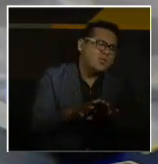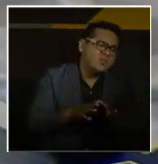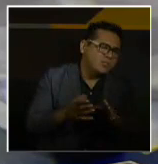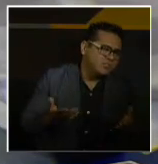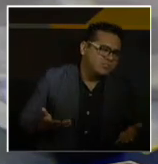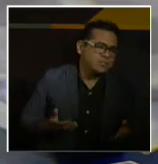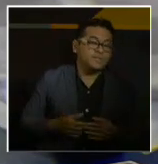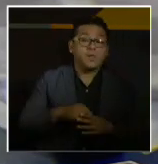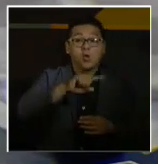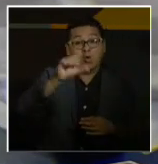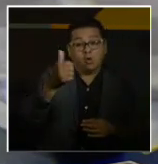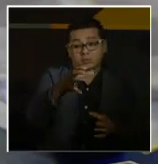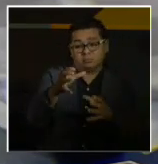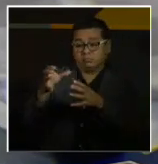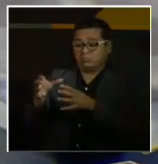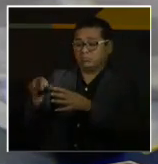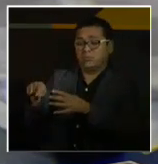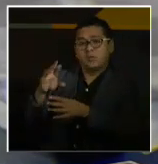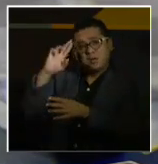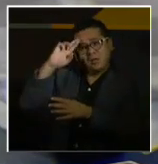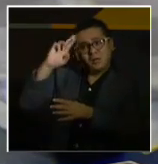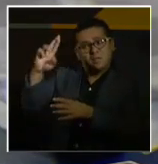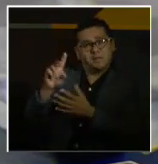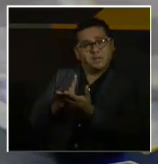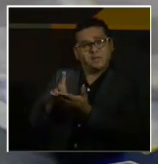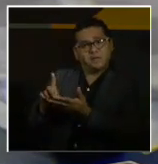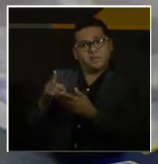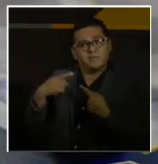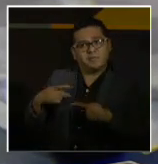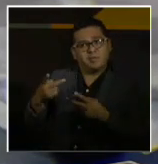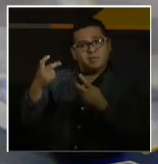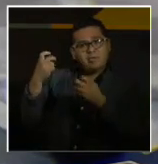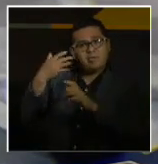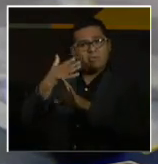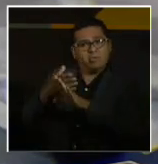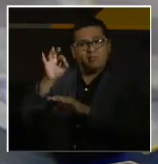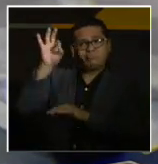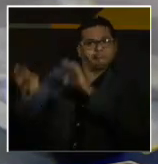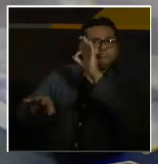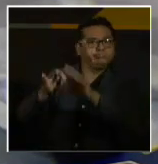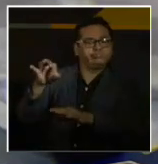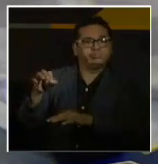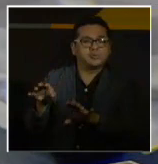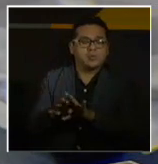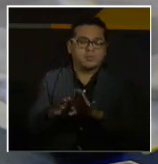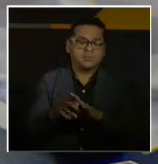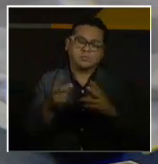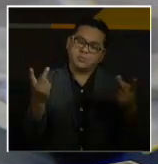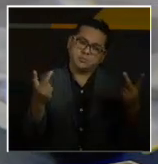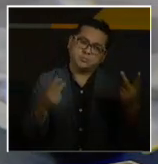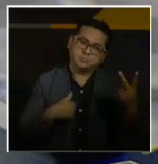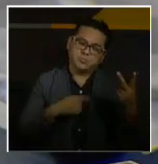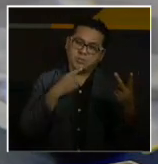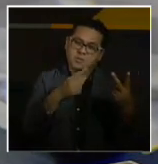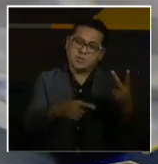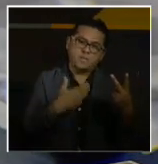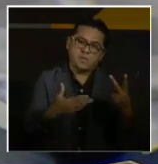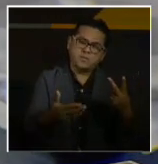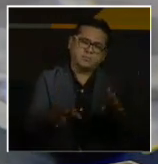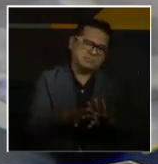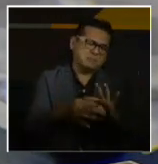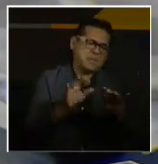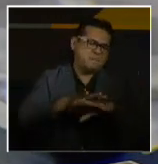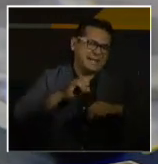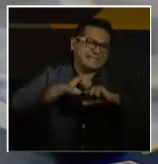cómo, pero en otro punto también está el respeto del derecho del presunto imputado, que también es parte del tema del debido proceso.